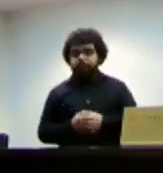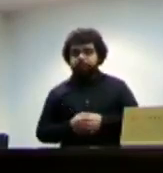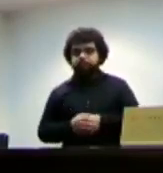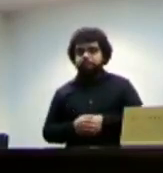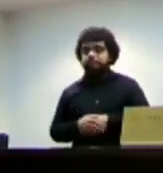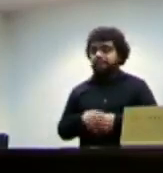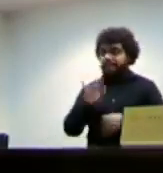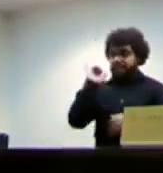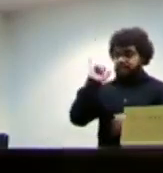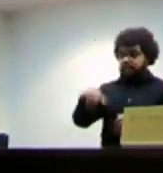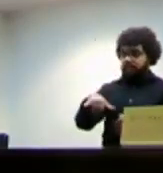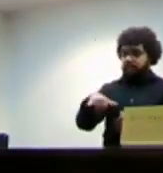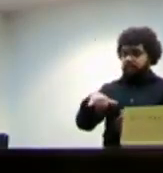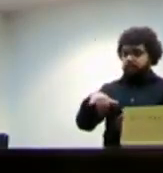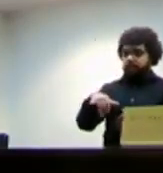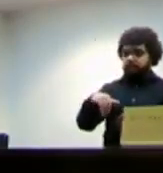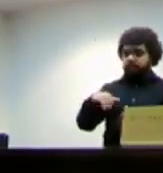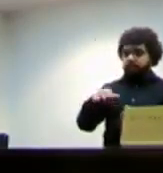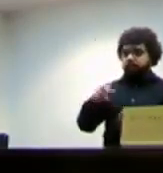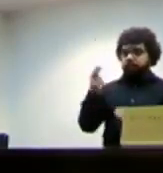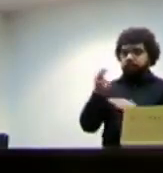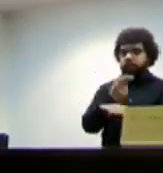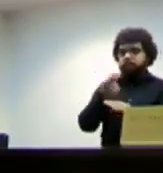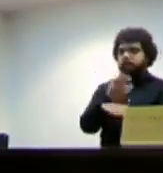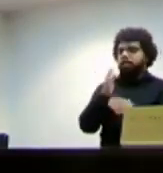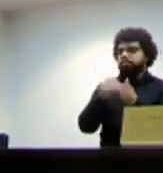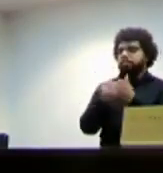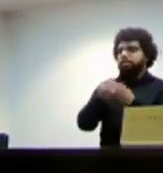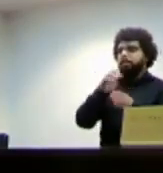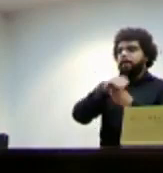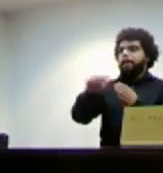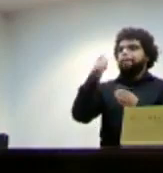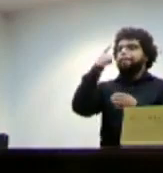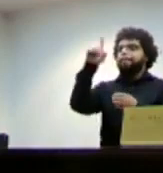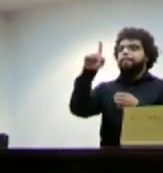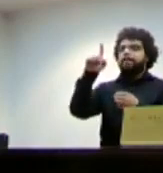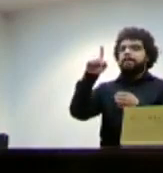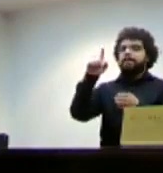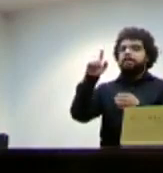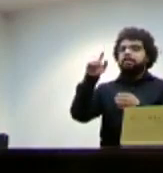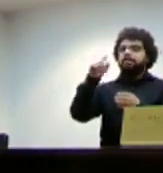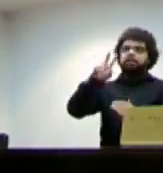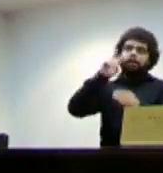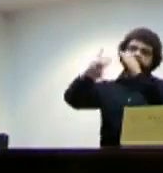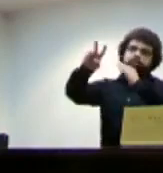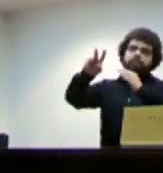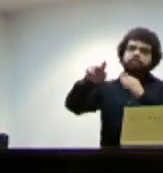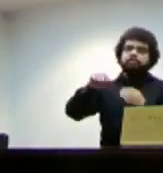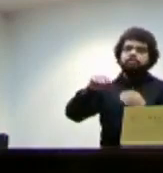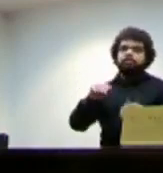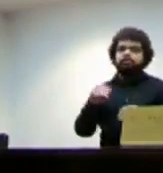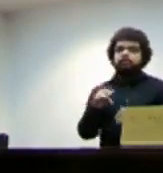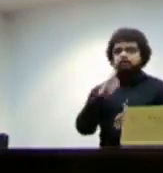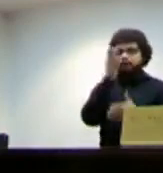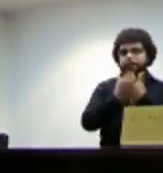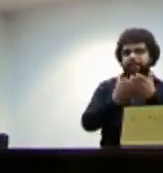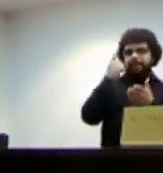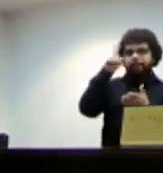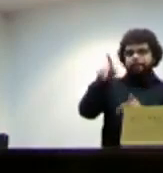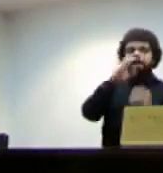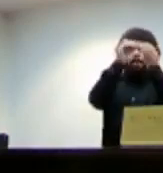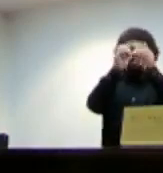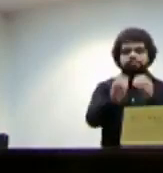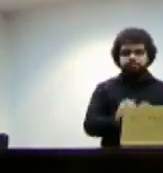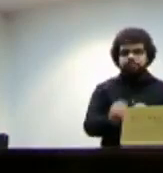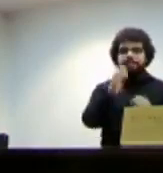De ahí fueron 300 millones exactamente que se utilizaron para la proyección, porque obviamente hay una parte que es para el refinanciamiento de deuda